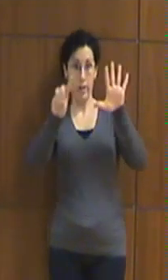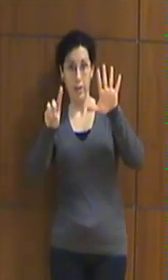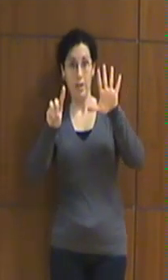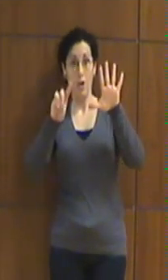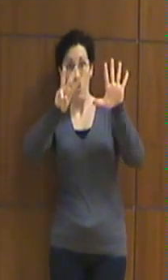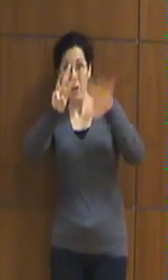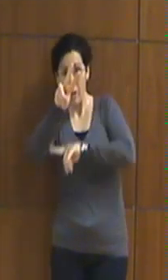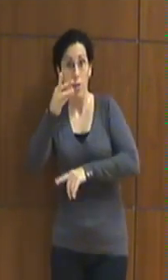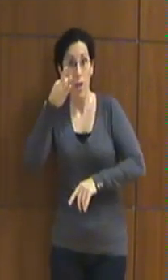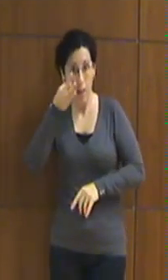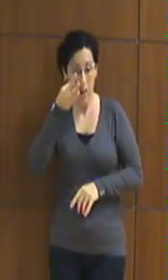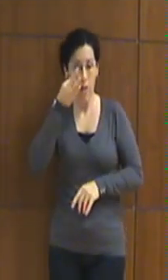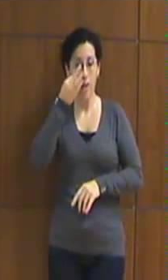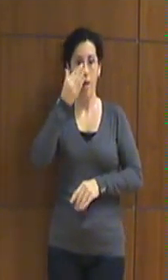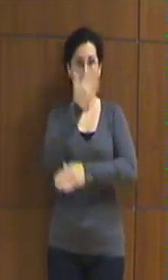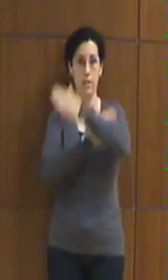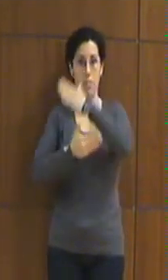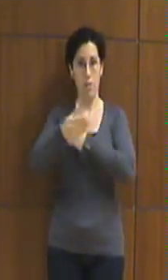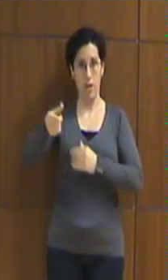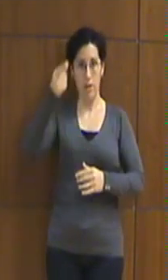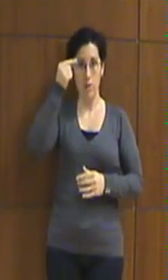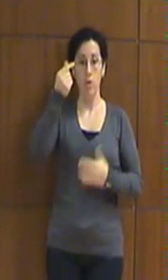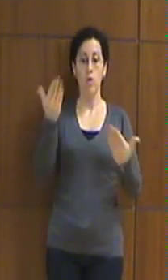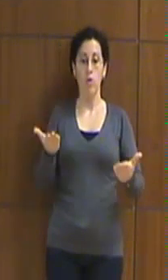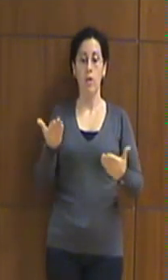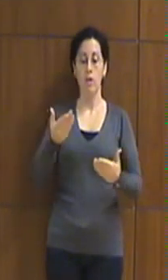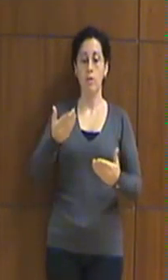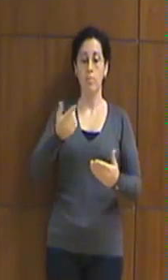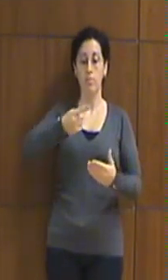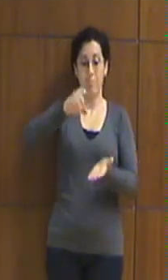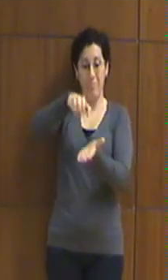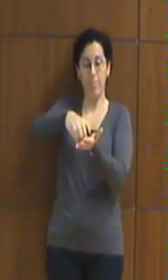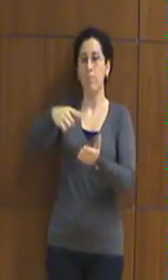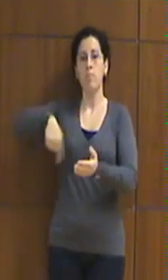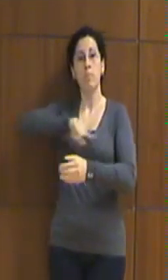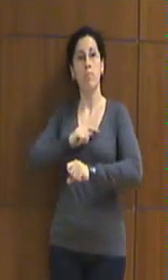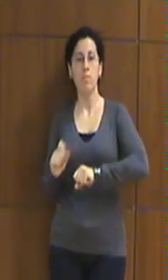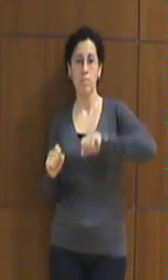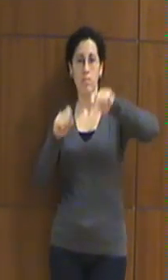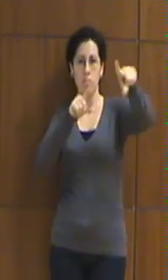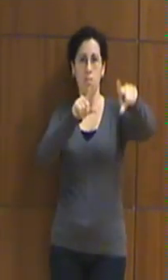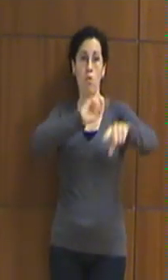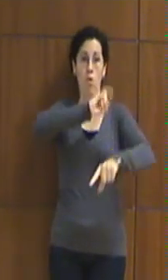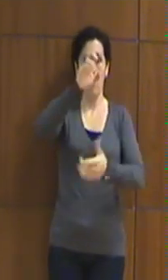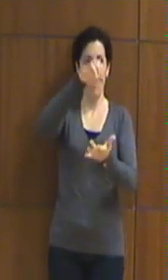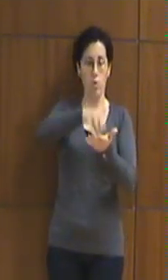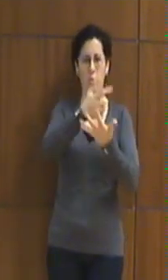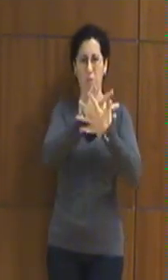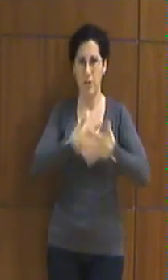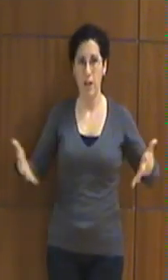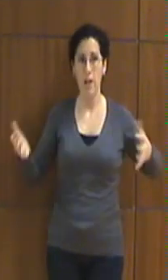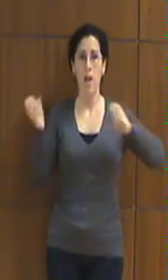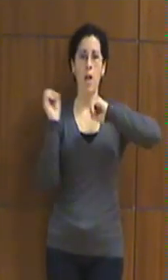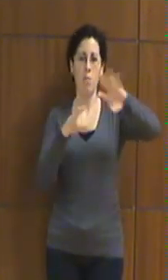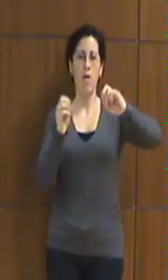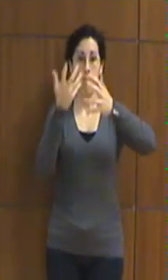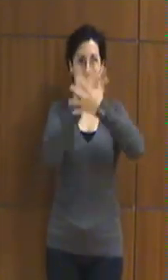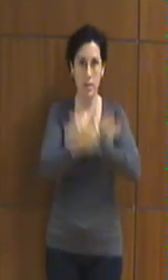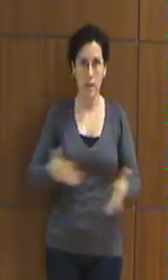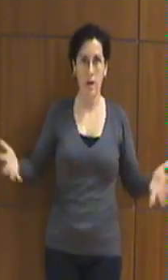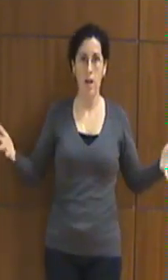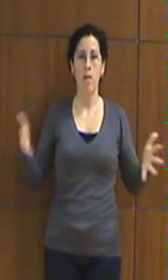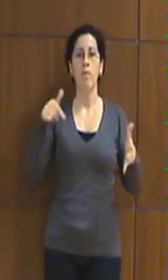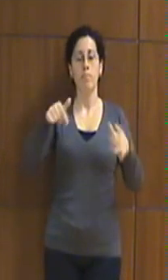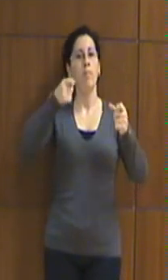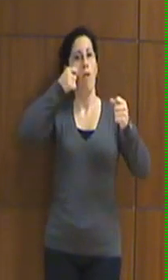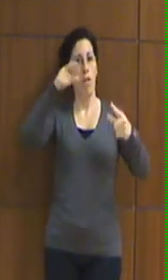cuando nos cambiamos de planta, nos fuimos a una planta mucho más grande, con un almacén mucho más grande, nos encontramos con una serie de